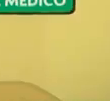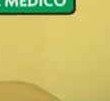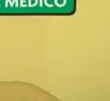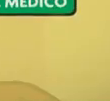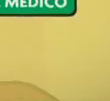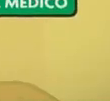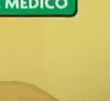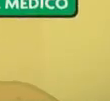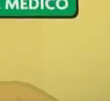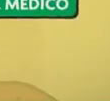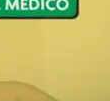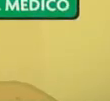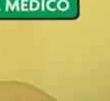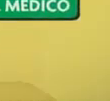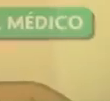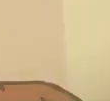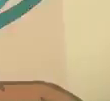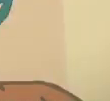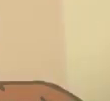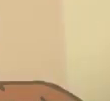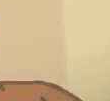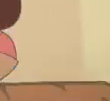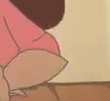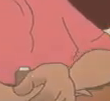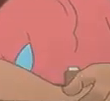Y alerta ante cualquier síntoma.